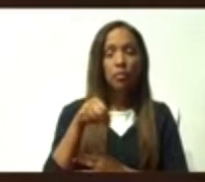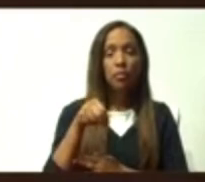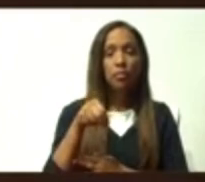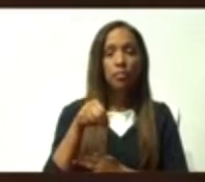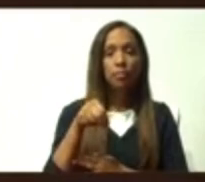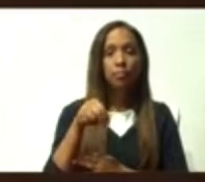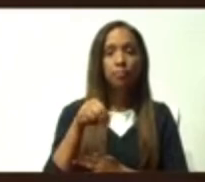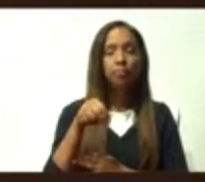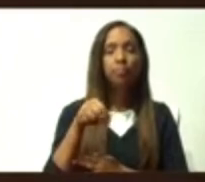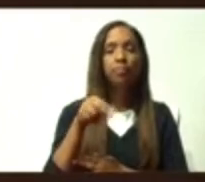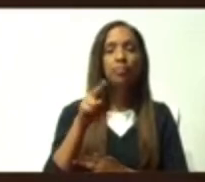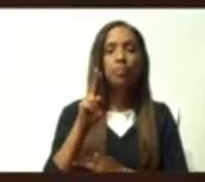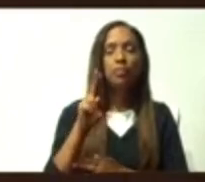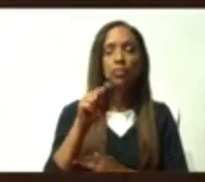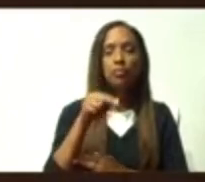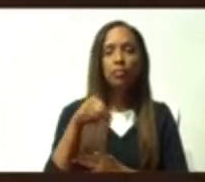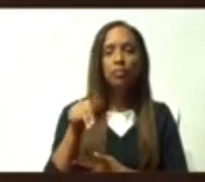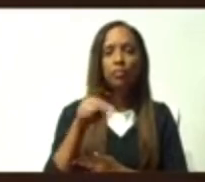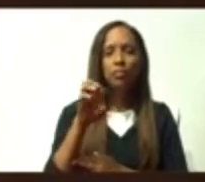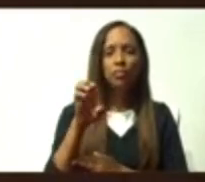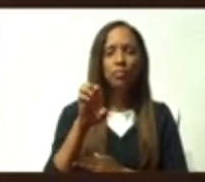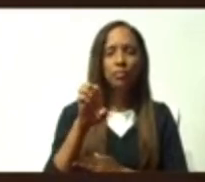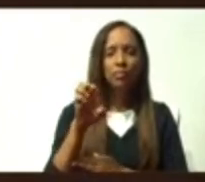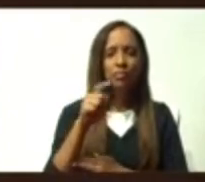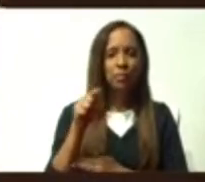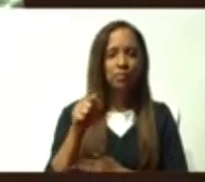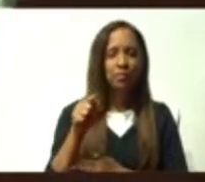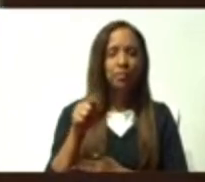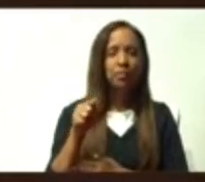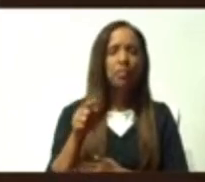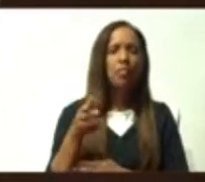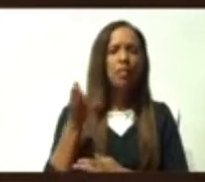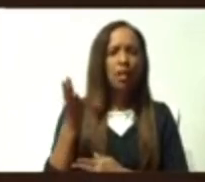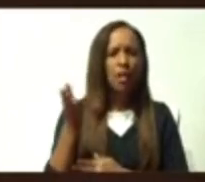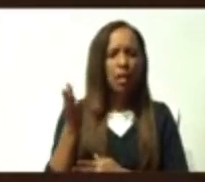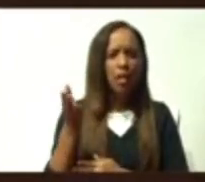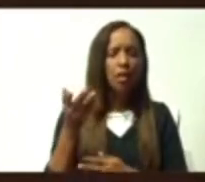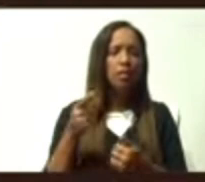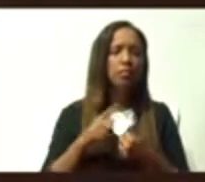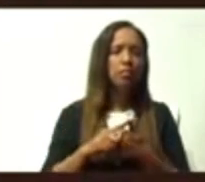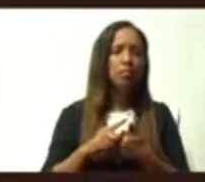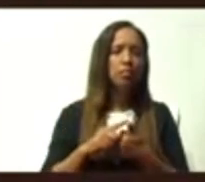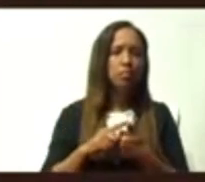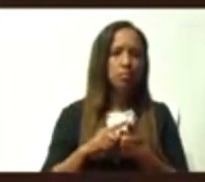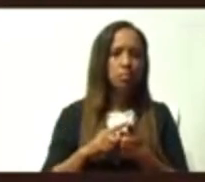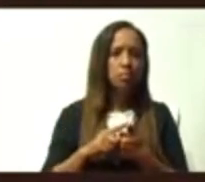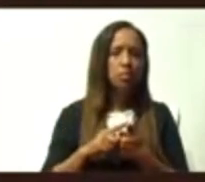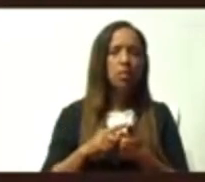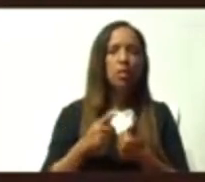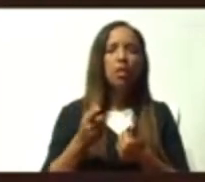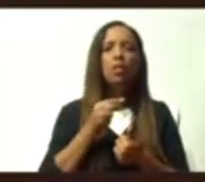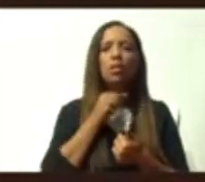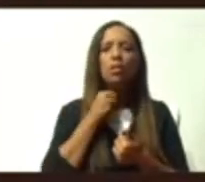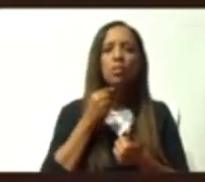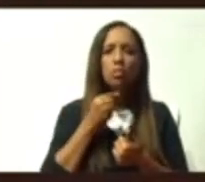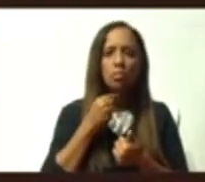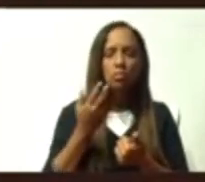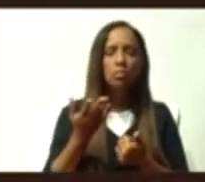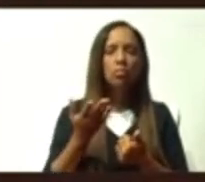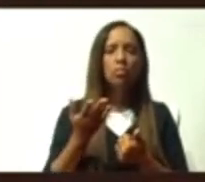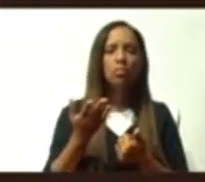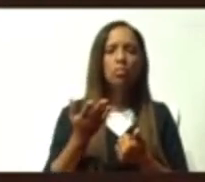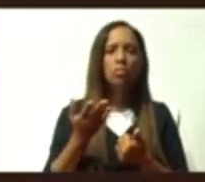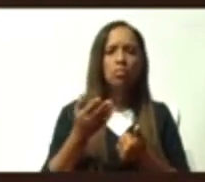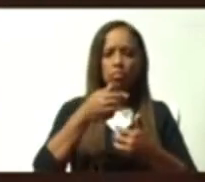Por nuestra cabeza pasan muchos momentos, sobre todo nosotros como políticos, momentos políticos, donde